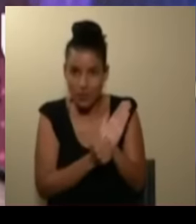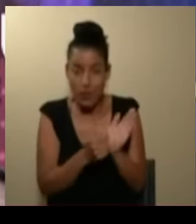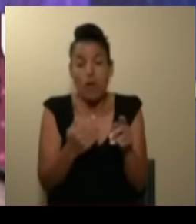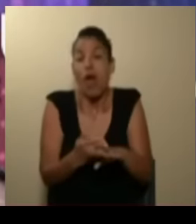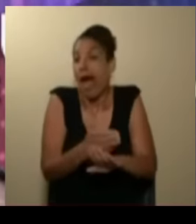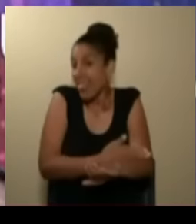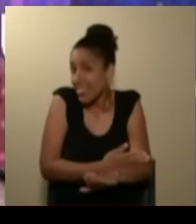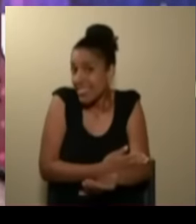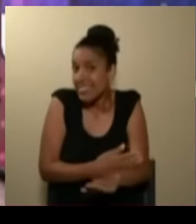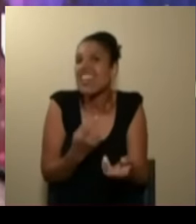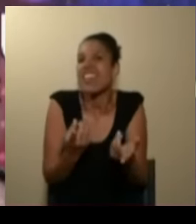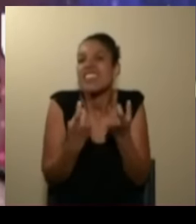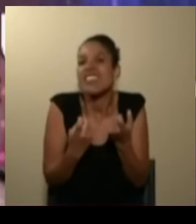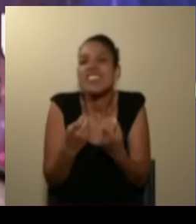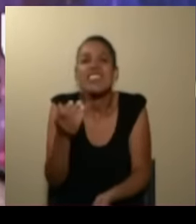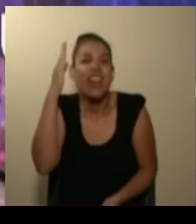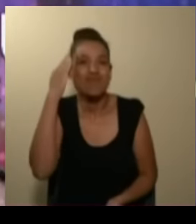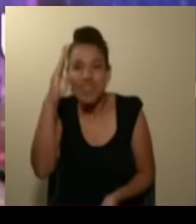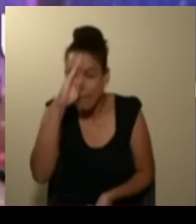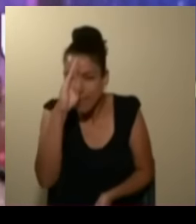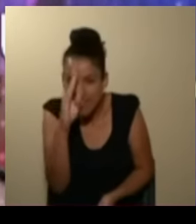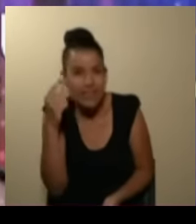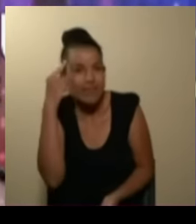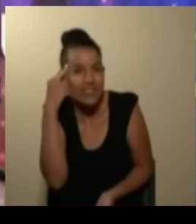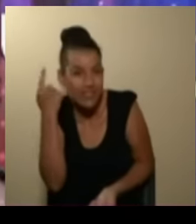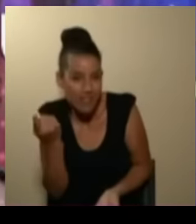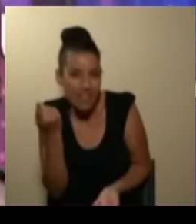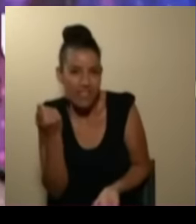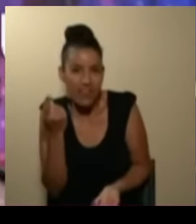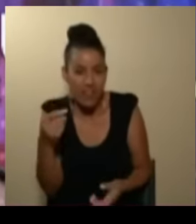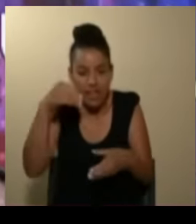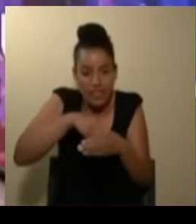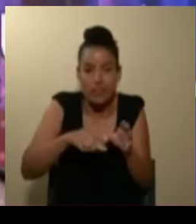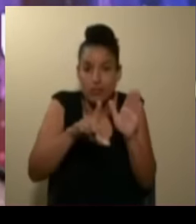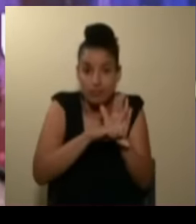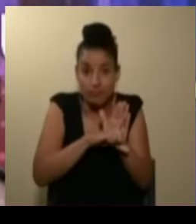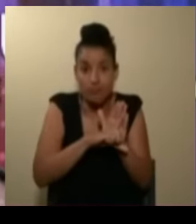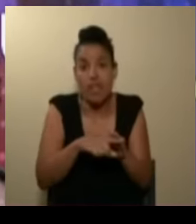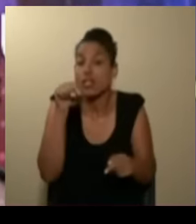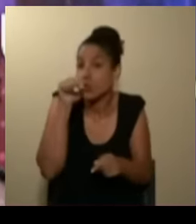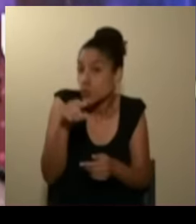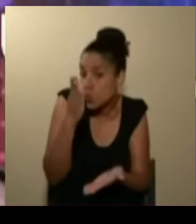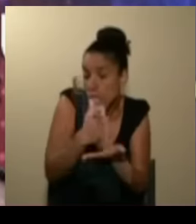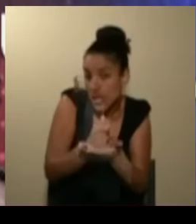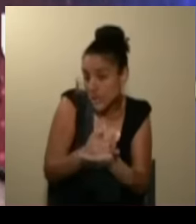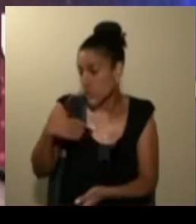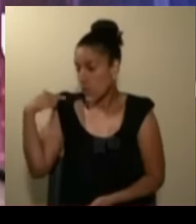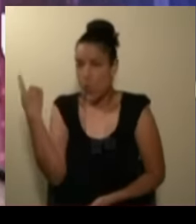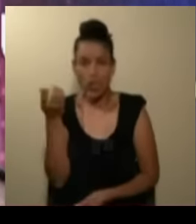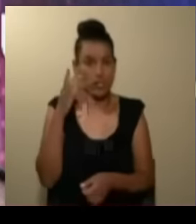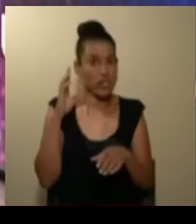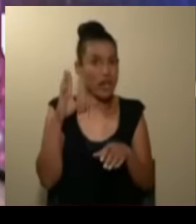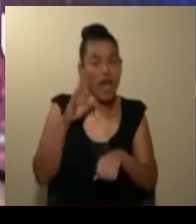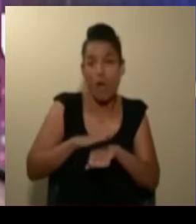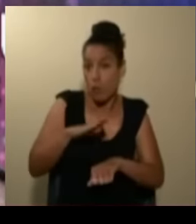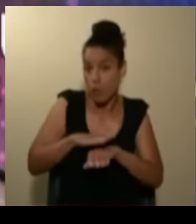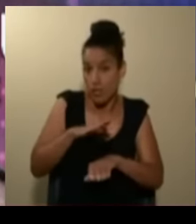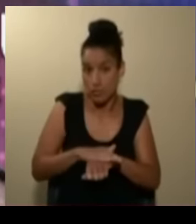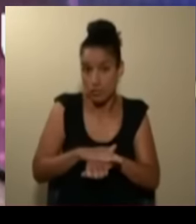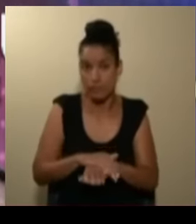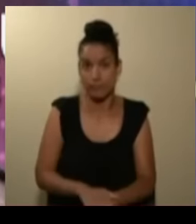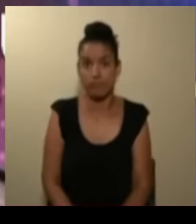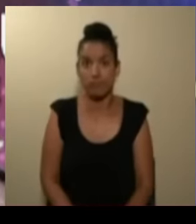conocimiento y debatiendo estos argumentos. Es su derecho y es nuestra obligación. No vemos en estos